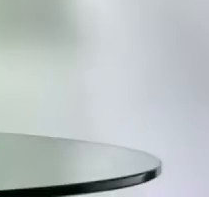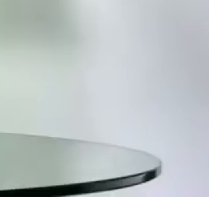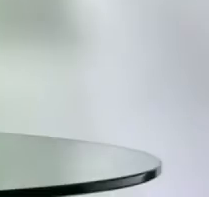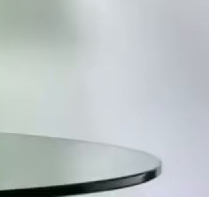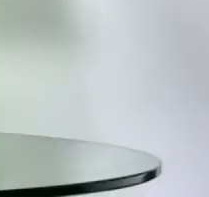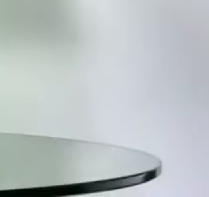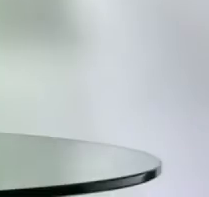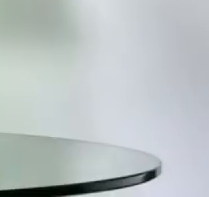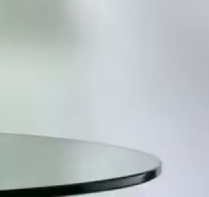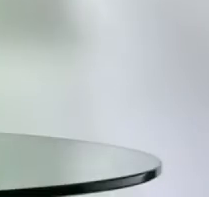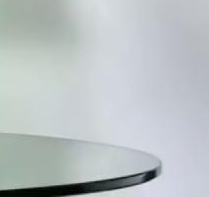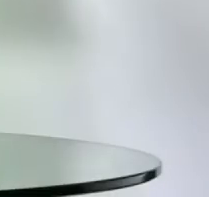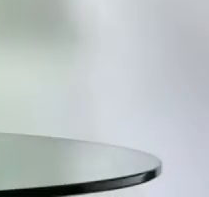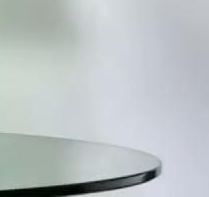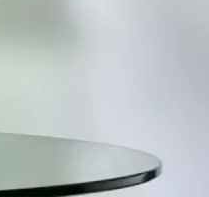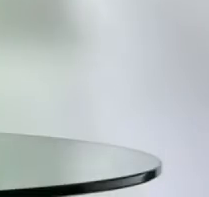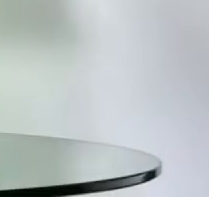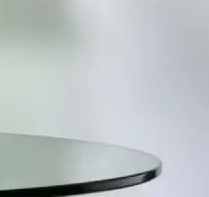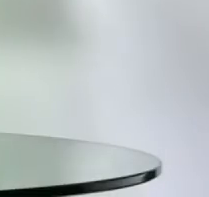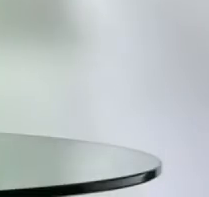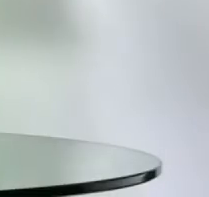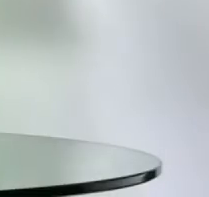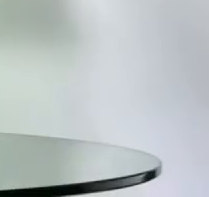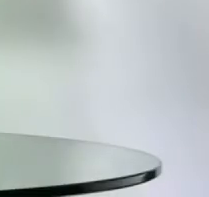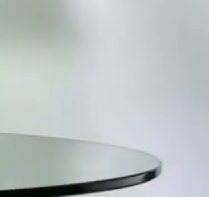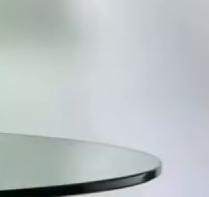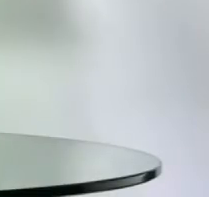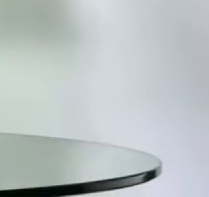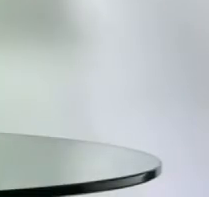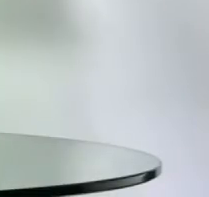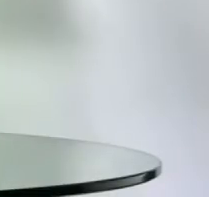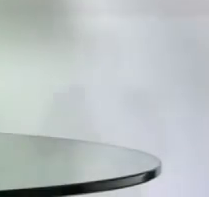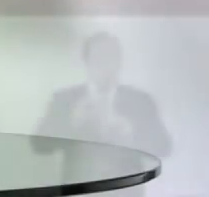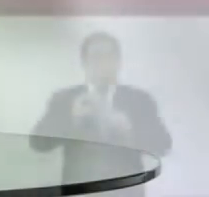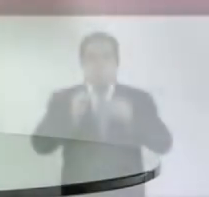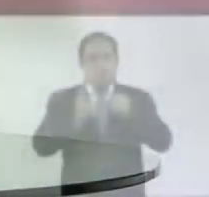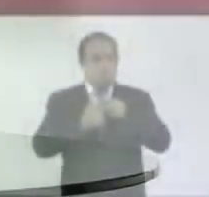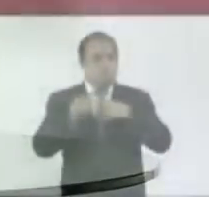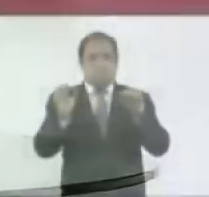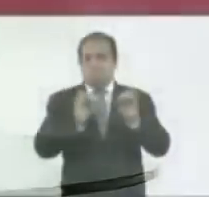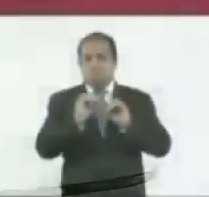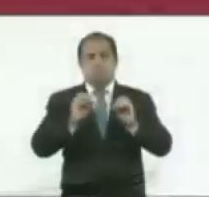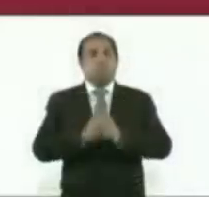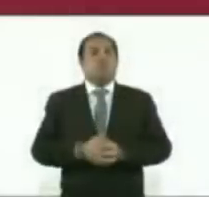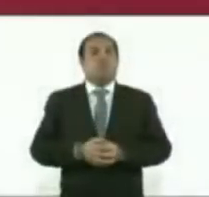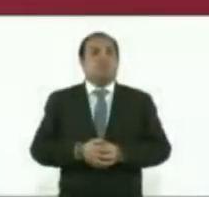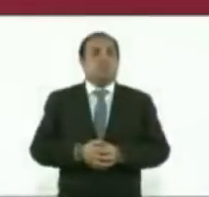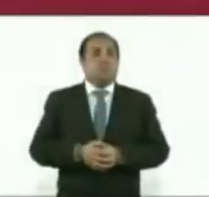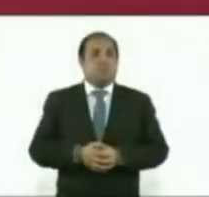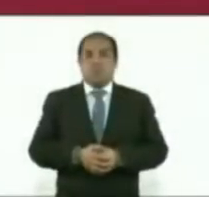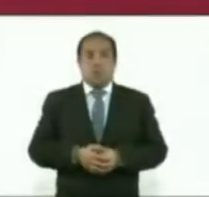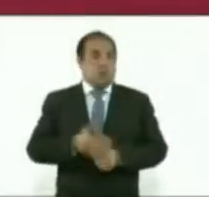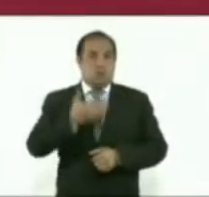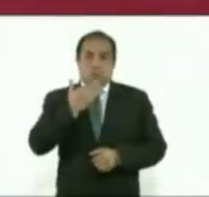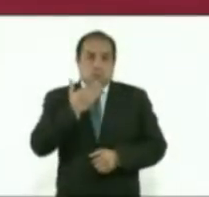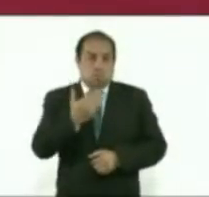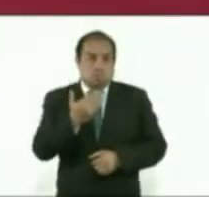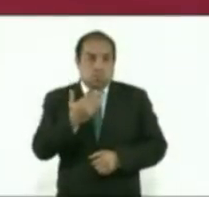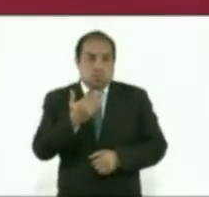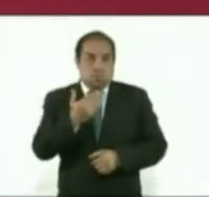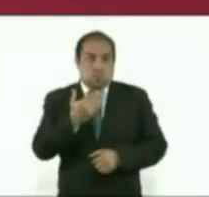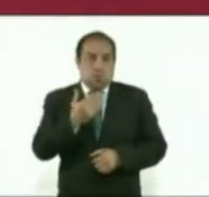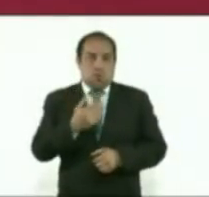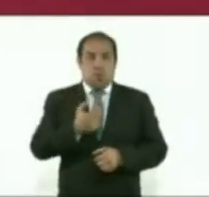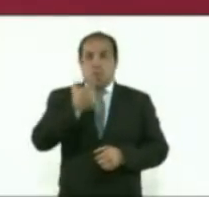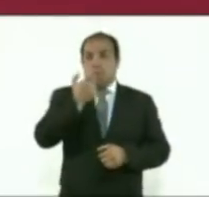bueno pues vamos a ver lo que señaló la jefa de gobierno sobre este tema y no nos parece correcto que le ven